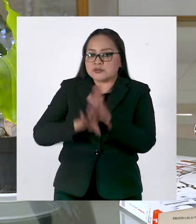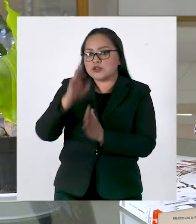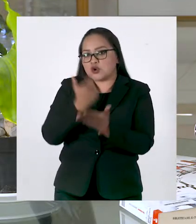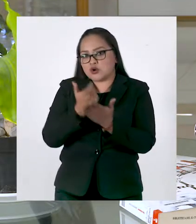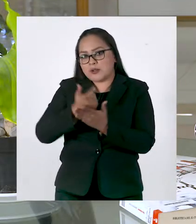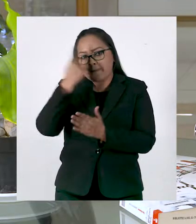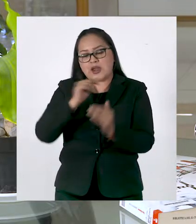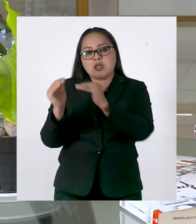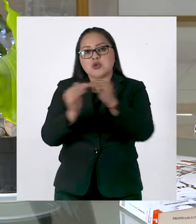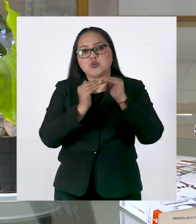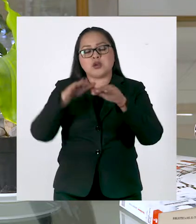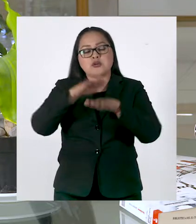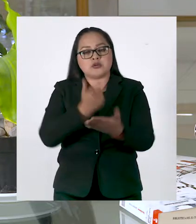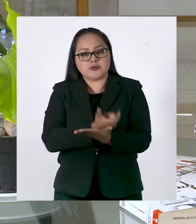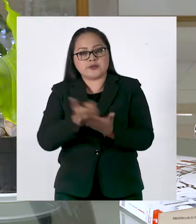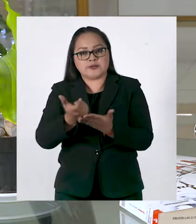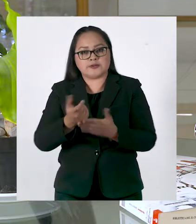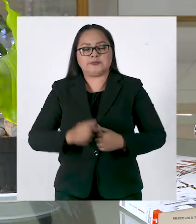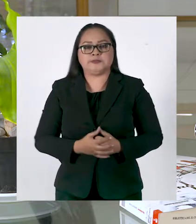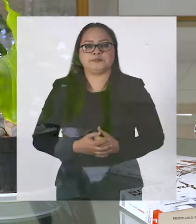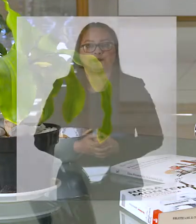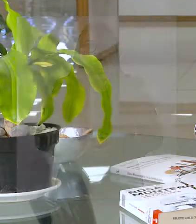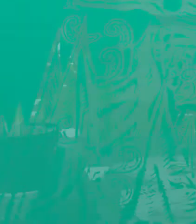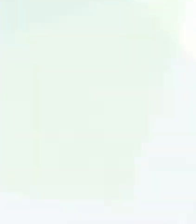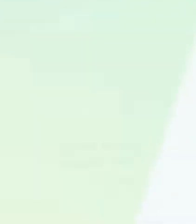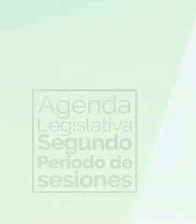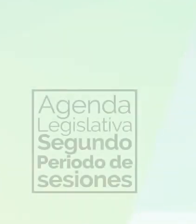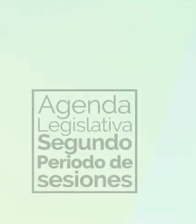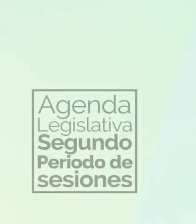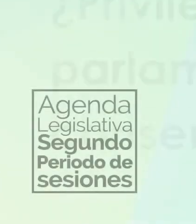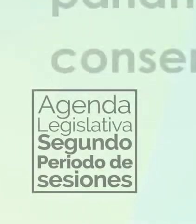tener crecimiento económico para que haya distribución del ingreso.